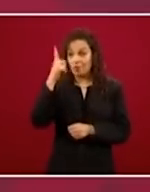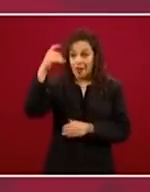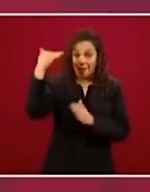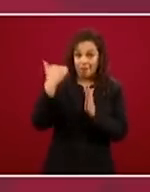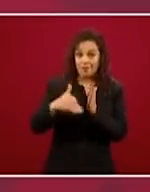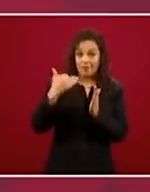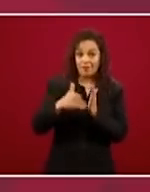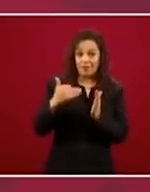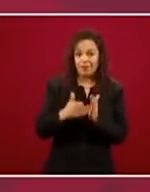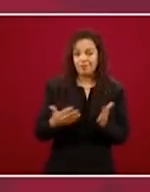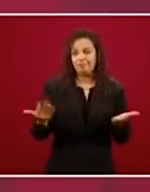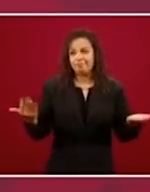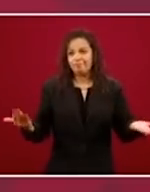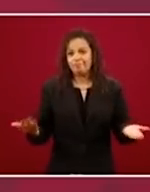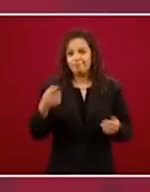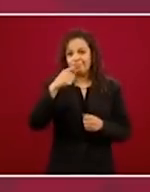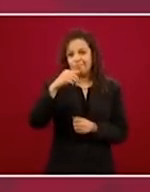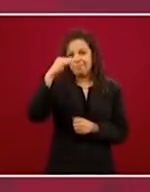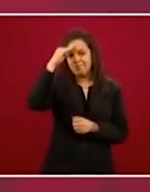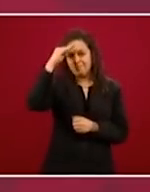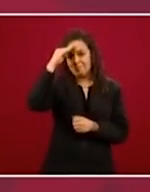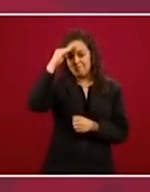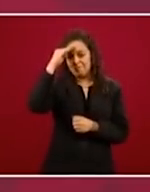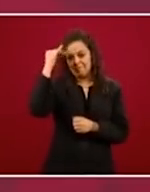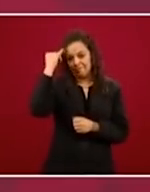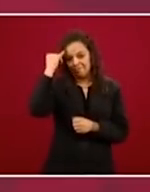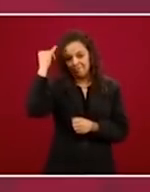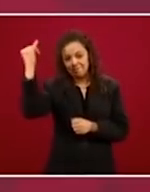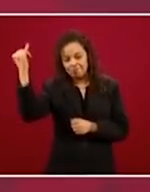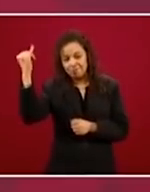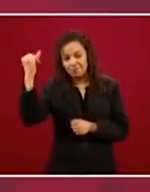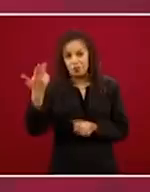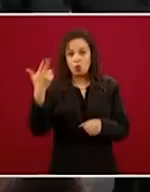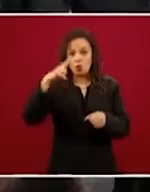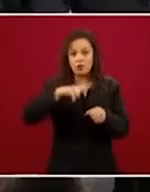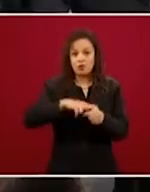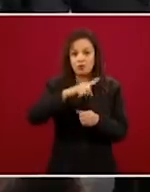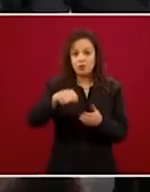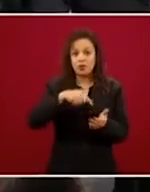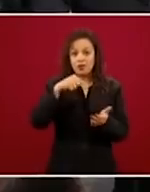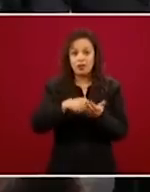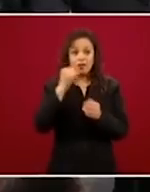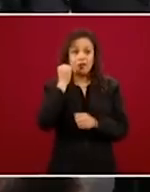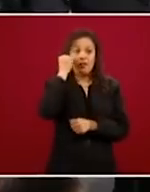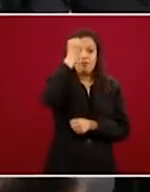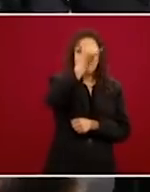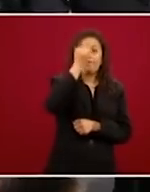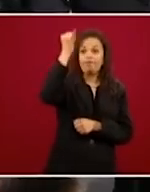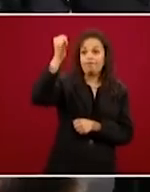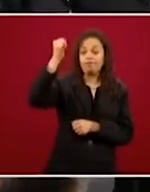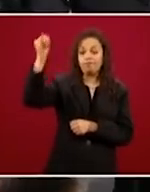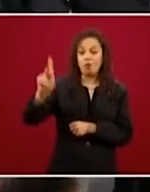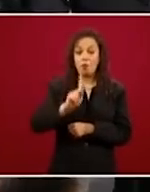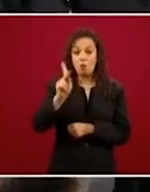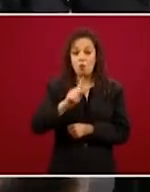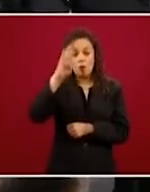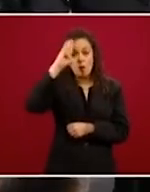qué pasa en los hospitales rurales de las zonas marginadas